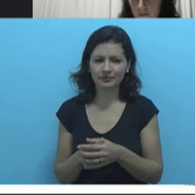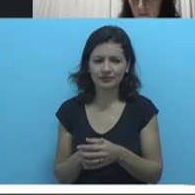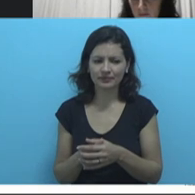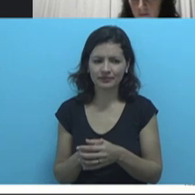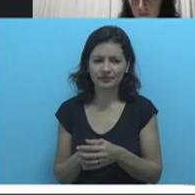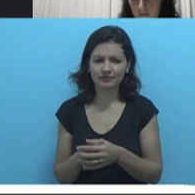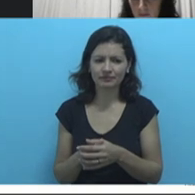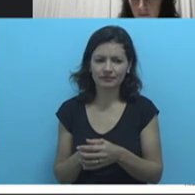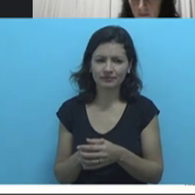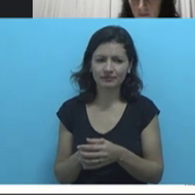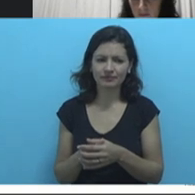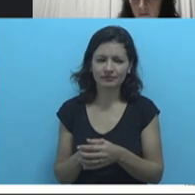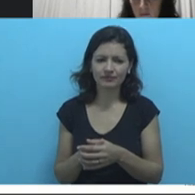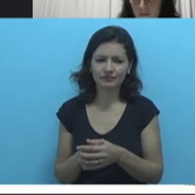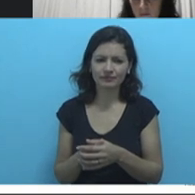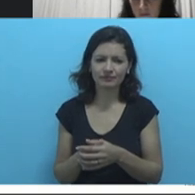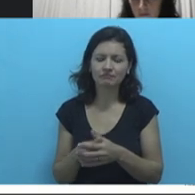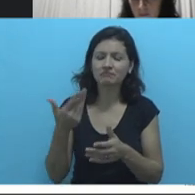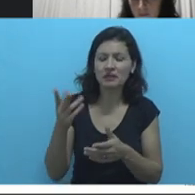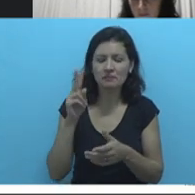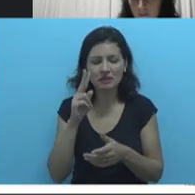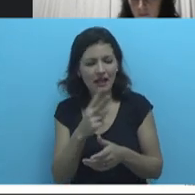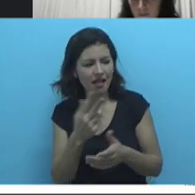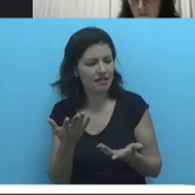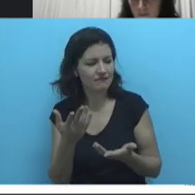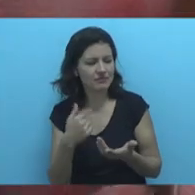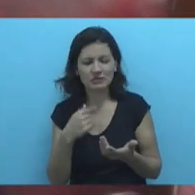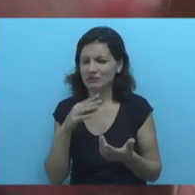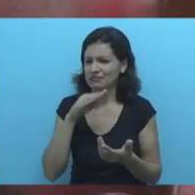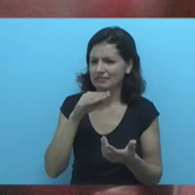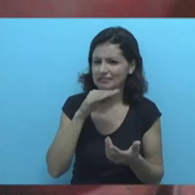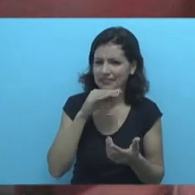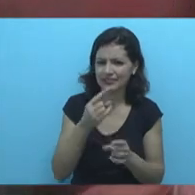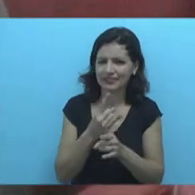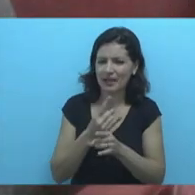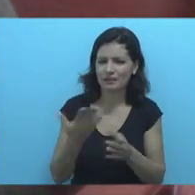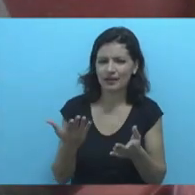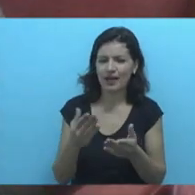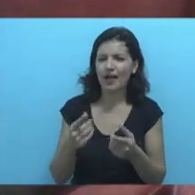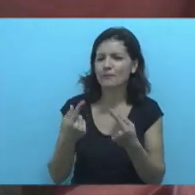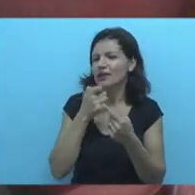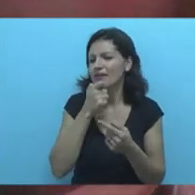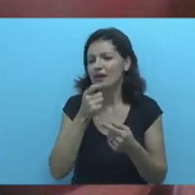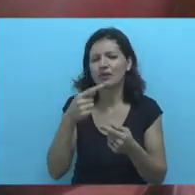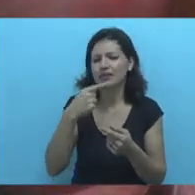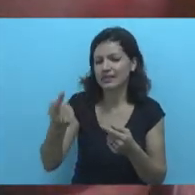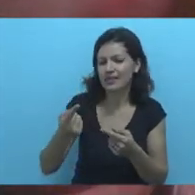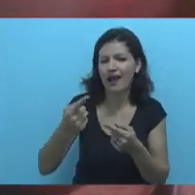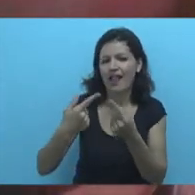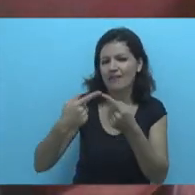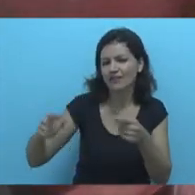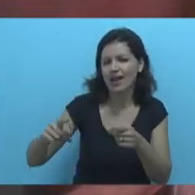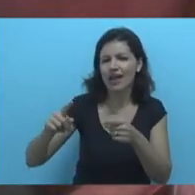algo de su cuerpo, digamos, y lo jodía. Y él me miraba. Yo siempre decía que la diferencia entre Bonfatti y